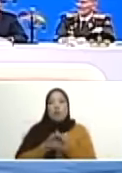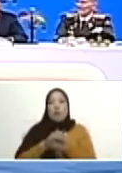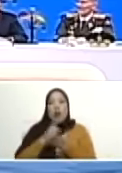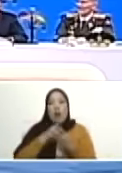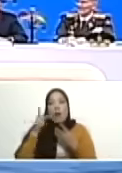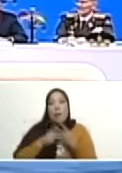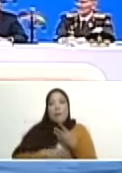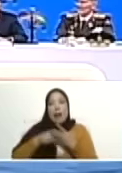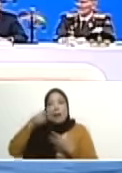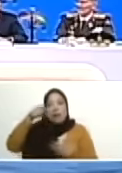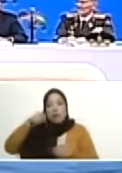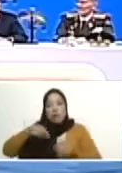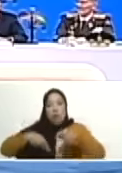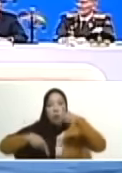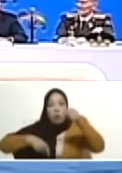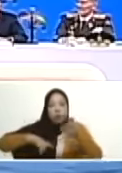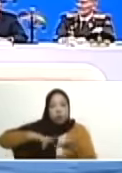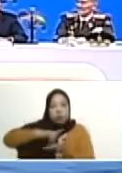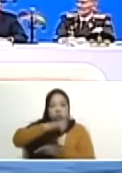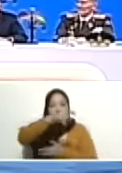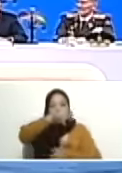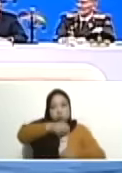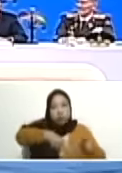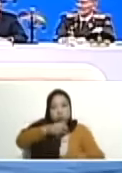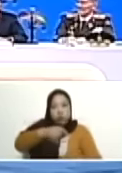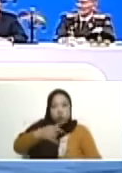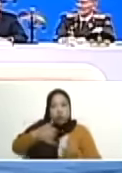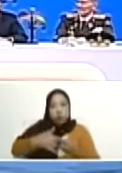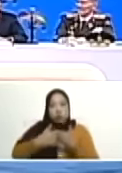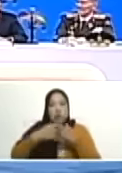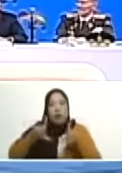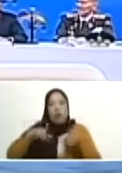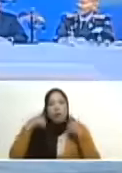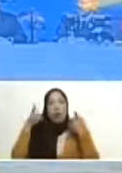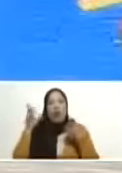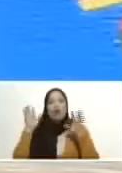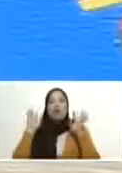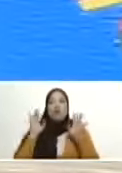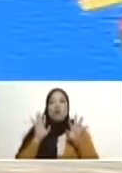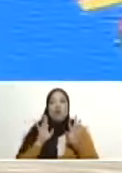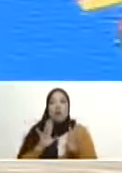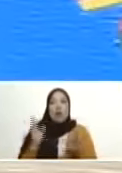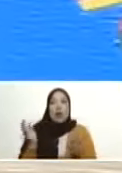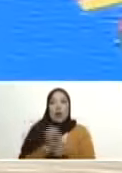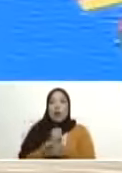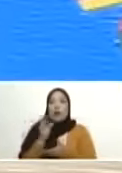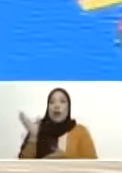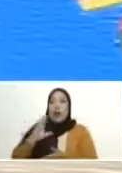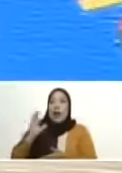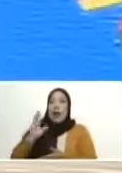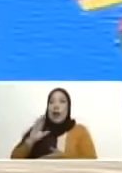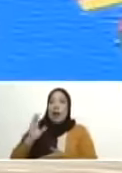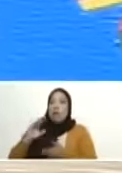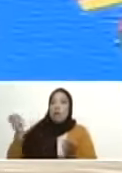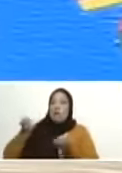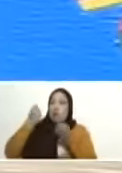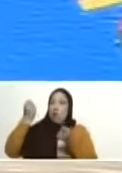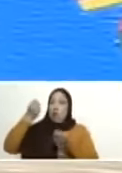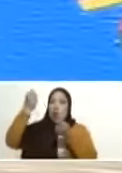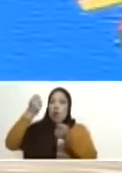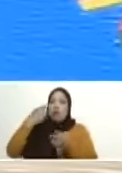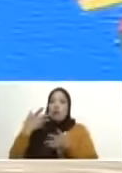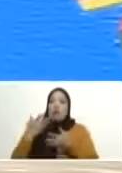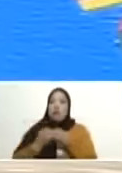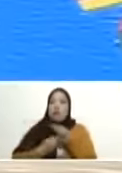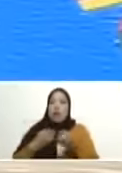planes de invasión que se tenían por La Guaira para llegar a Caracas y tomar la capital. Planes elaborados por el